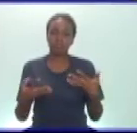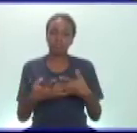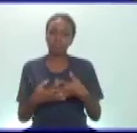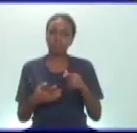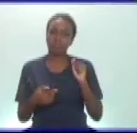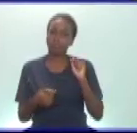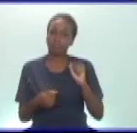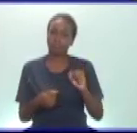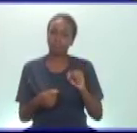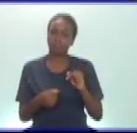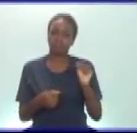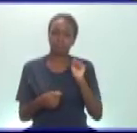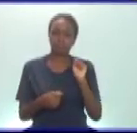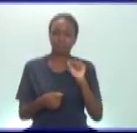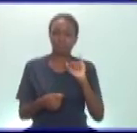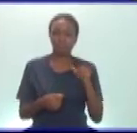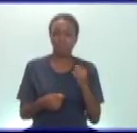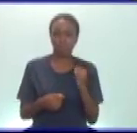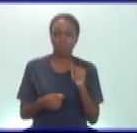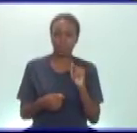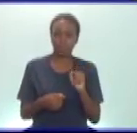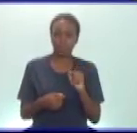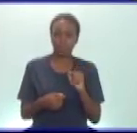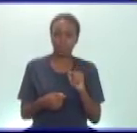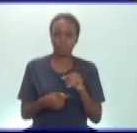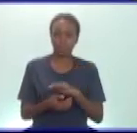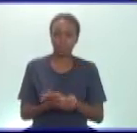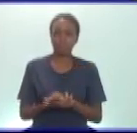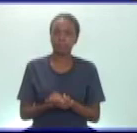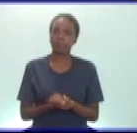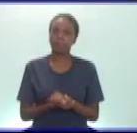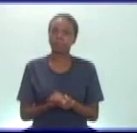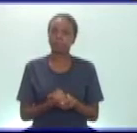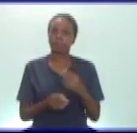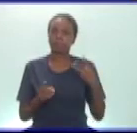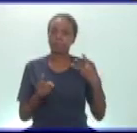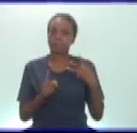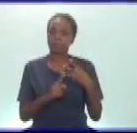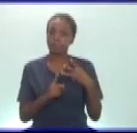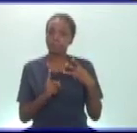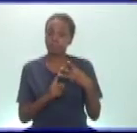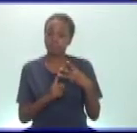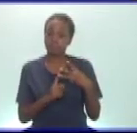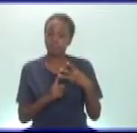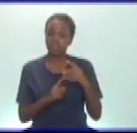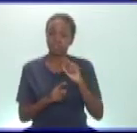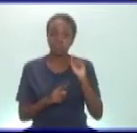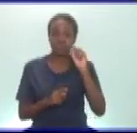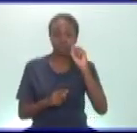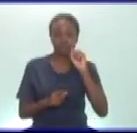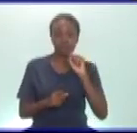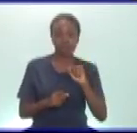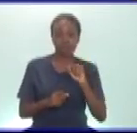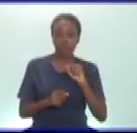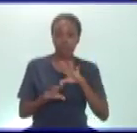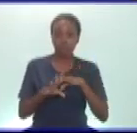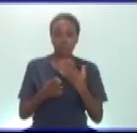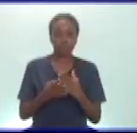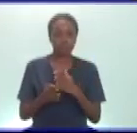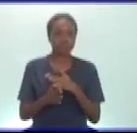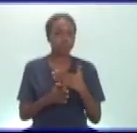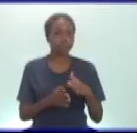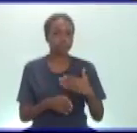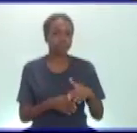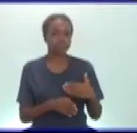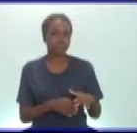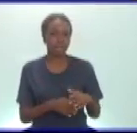sintagma nominal sujeto. Y bueno, todo lo que resta es el sintagma verbal predicado, que no se pone con 3 puntos, ni se pone solo la forma verbal y todo lo demás, no